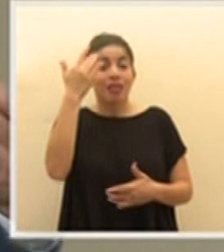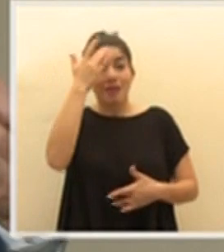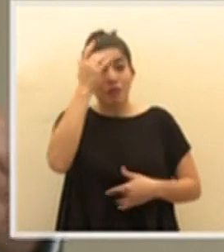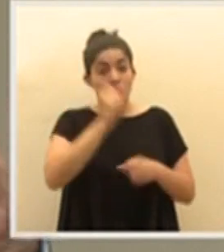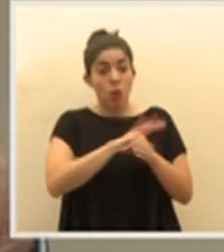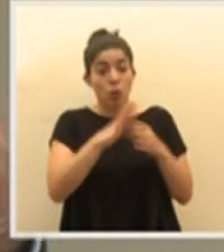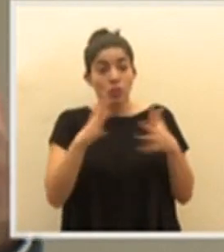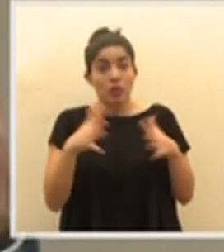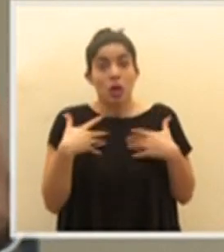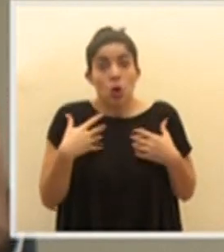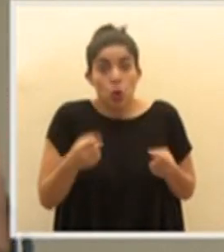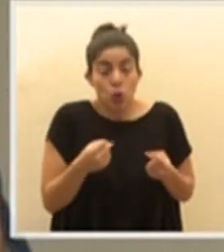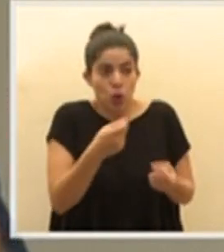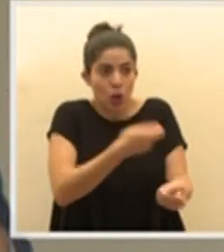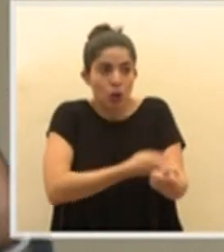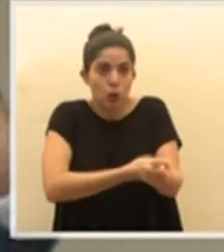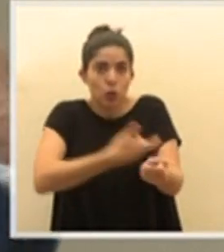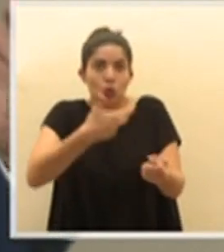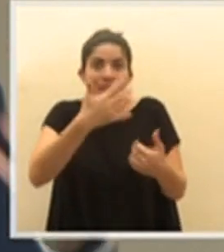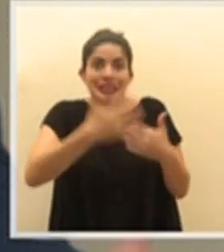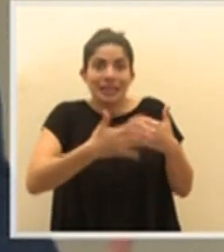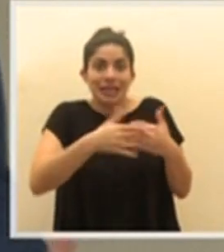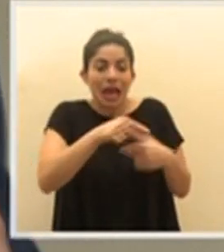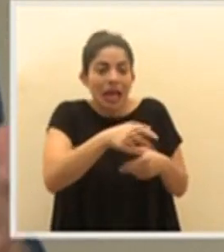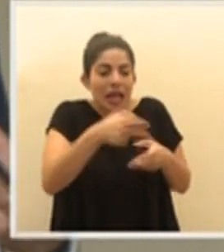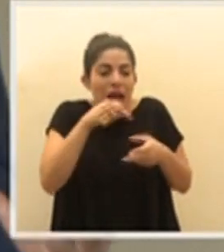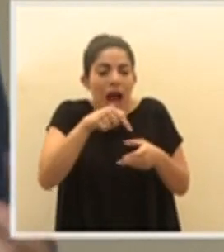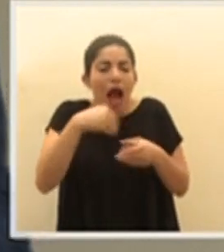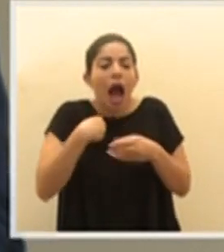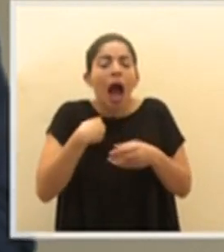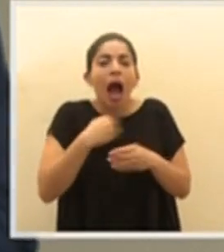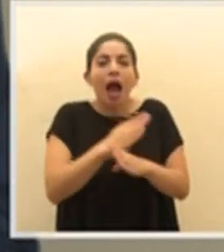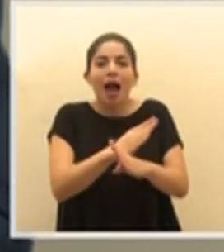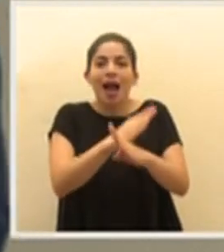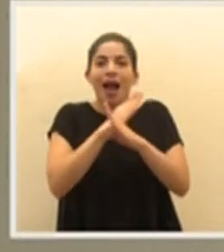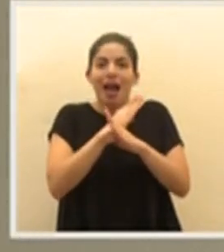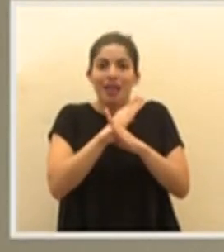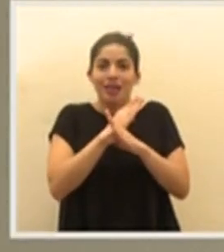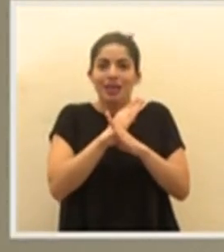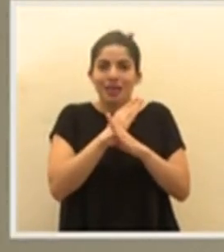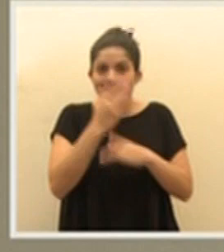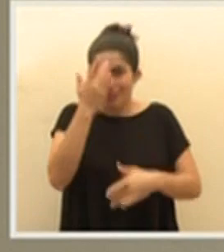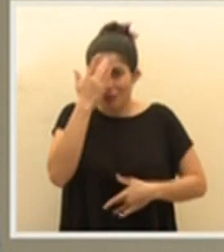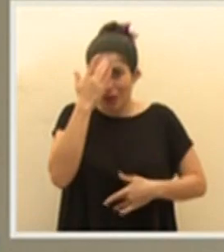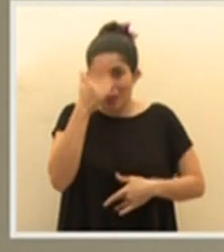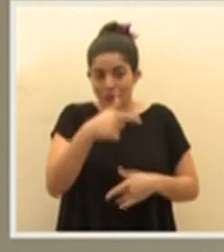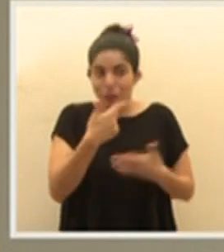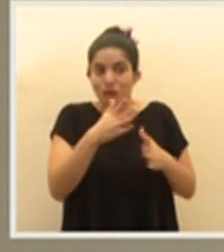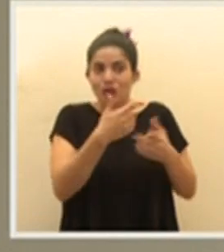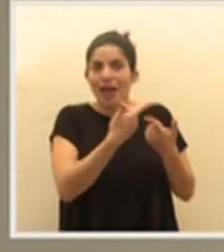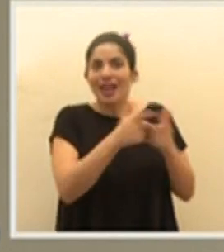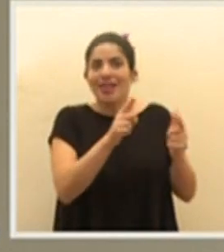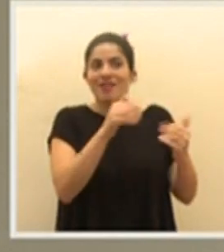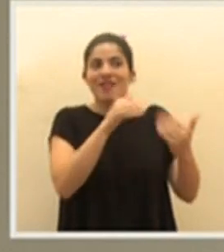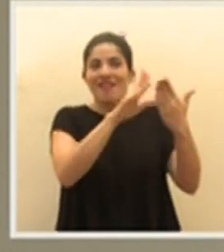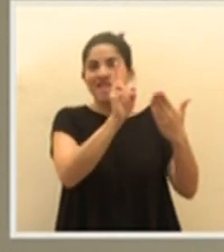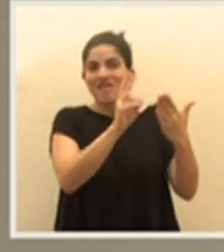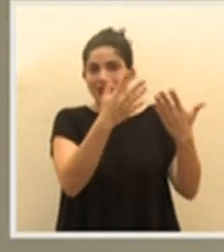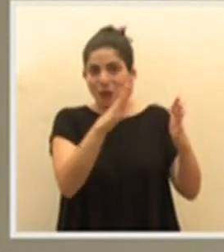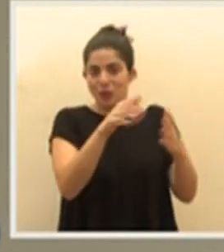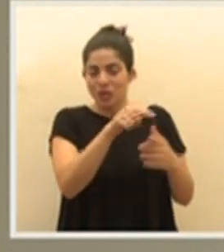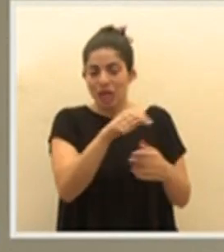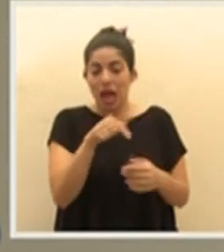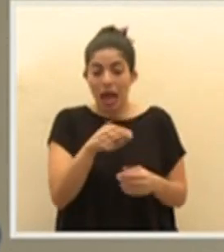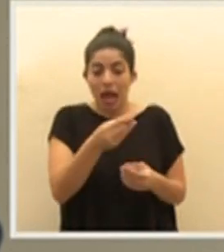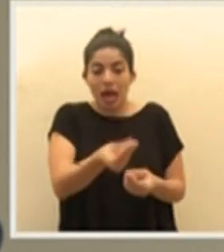esperanza de que contenga anticuerpos que liberaron el virus de ese paciente recuperado y se le hace una infusión a un nuevo paciente con